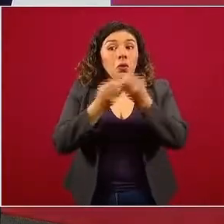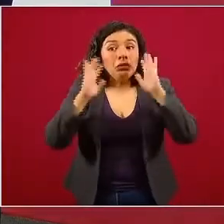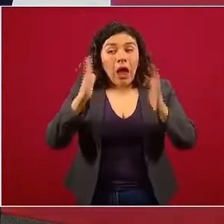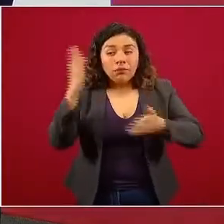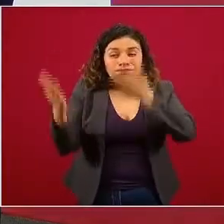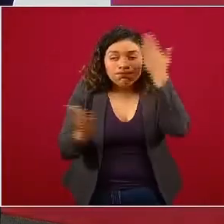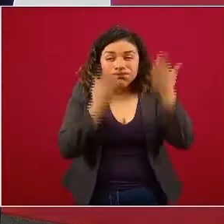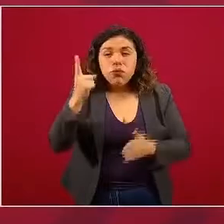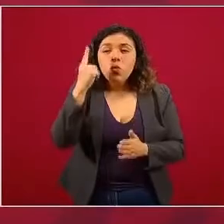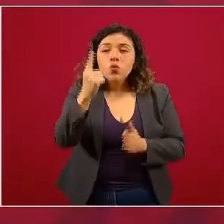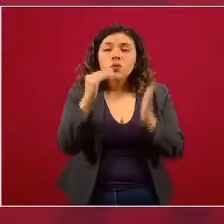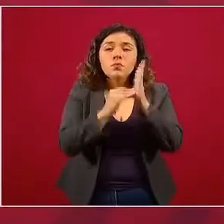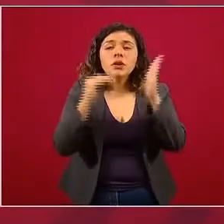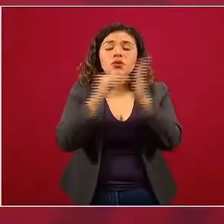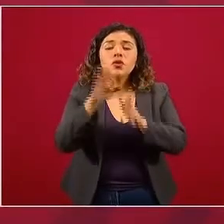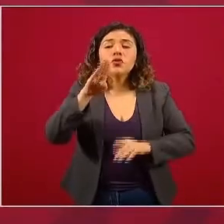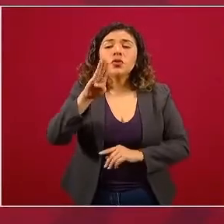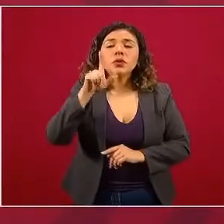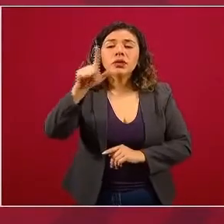estudiado